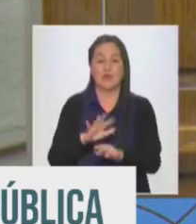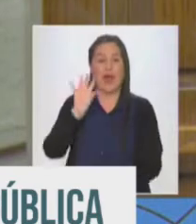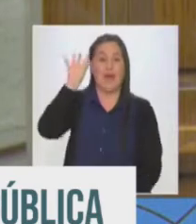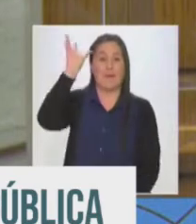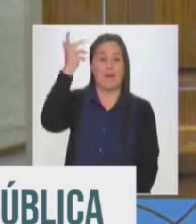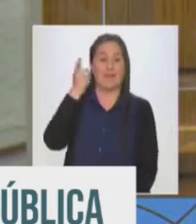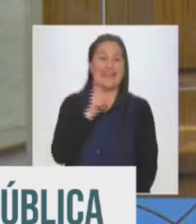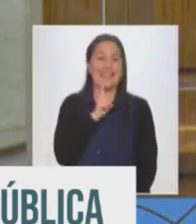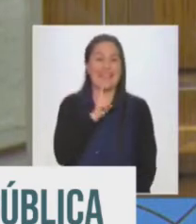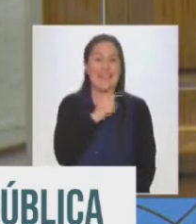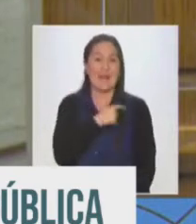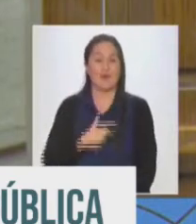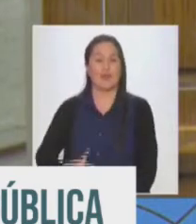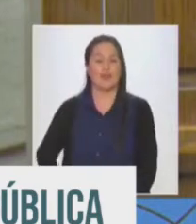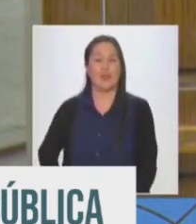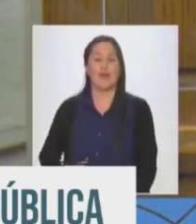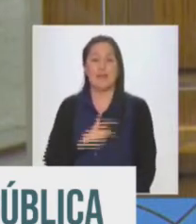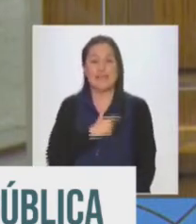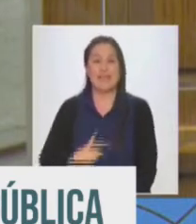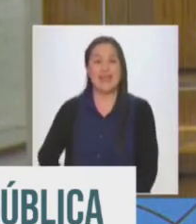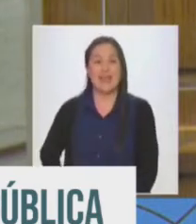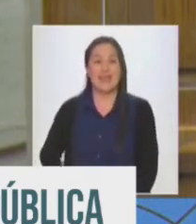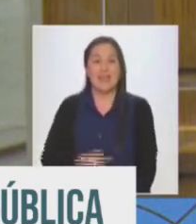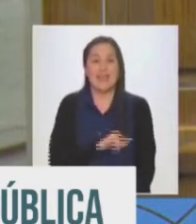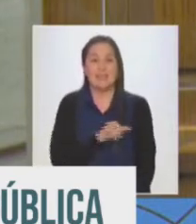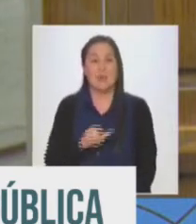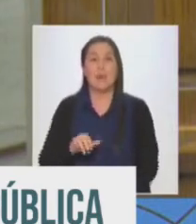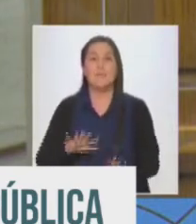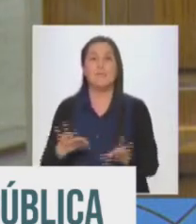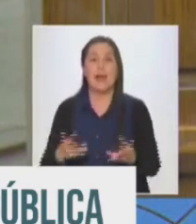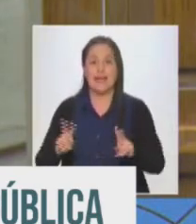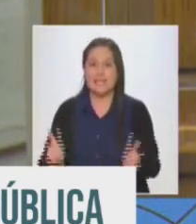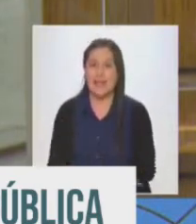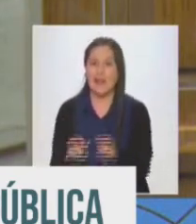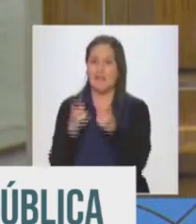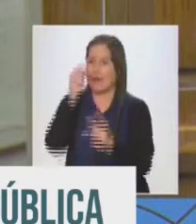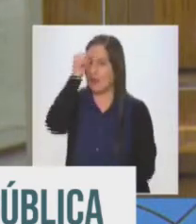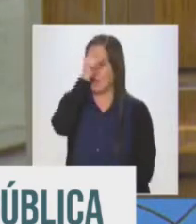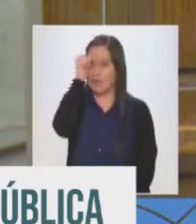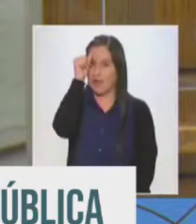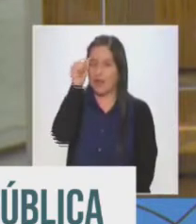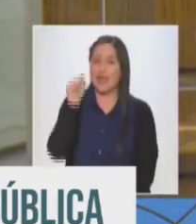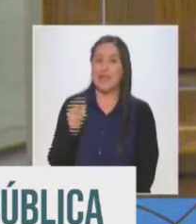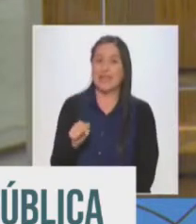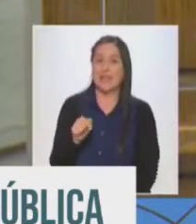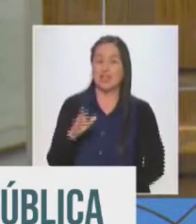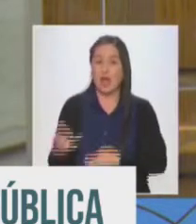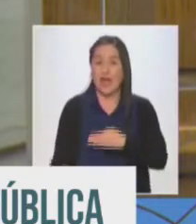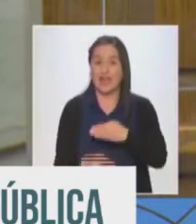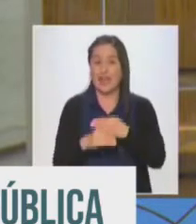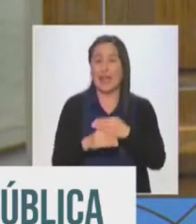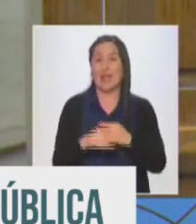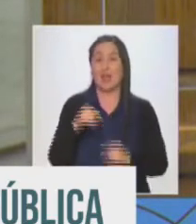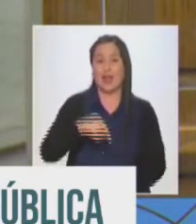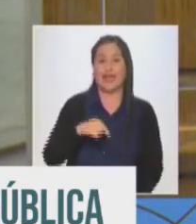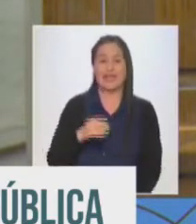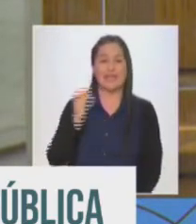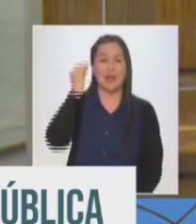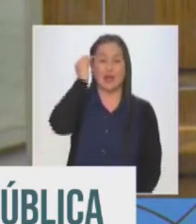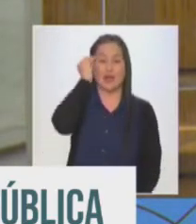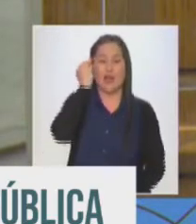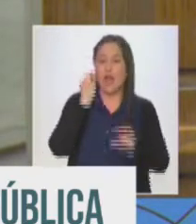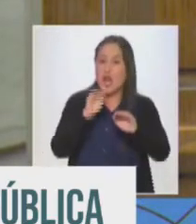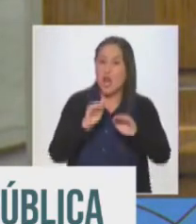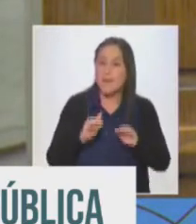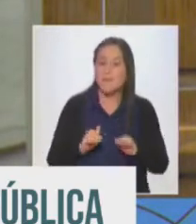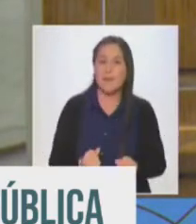presidente posteriormente para salvar a Dominga. Y a eso tendría que agregar lo que aquí también se ha recordado, las propias palabras